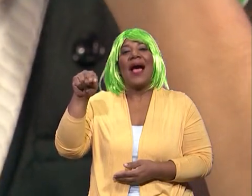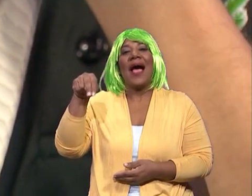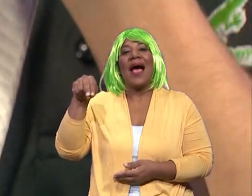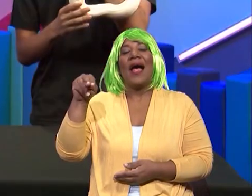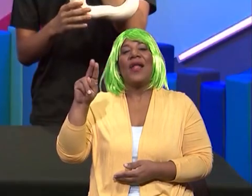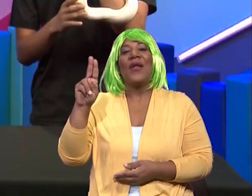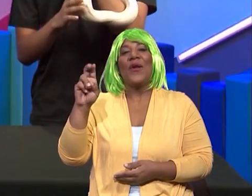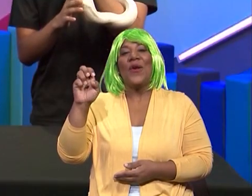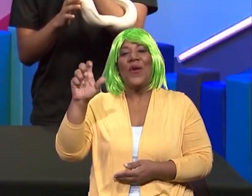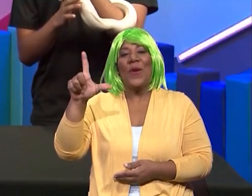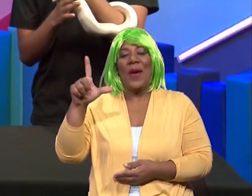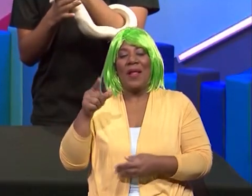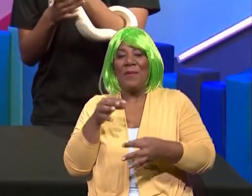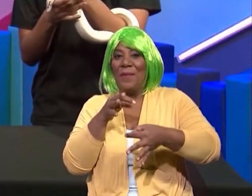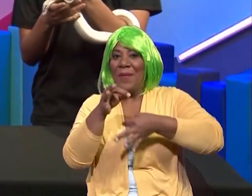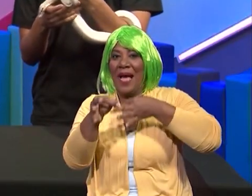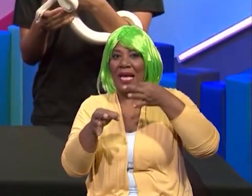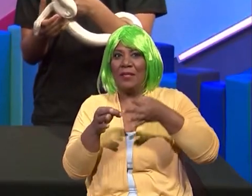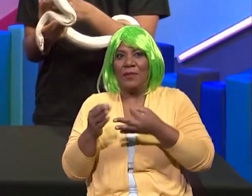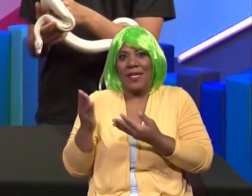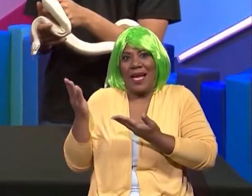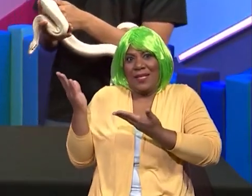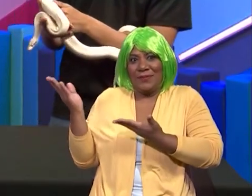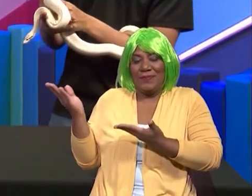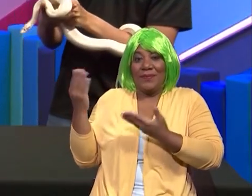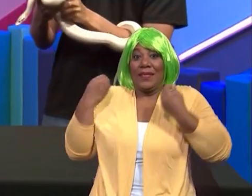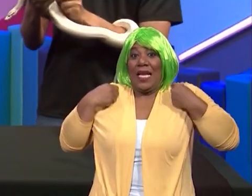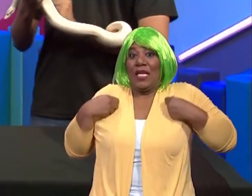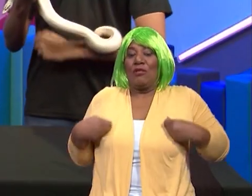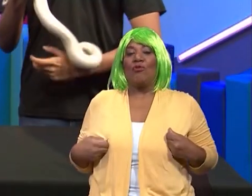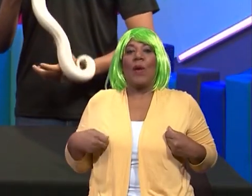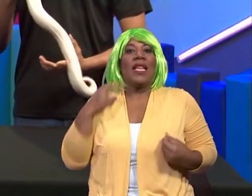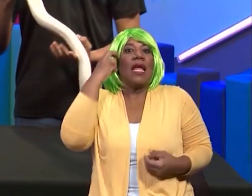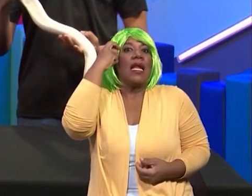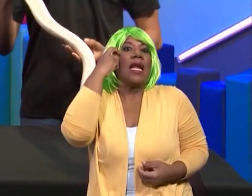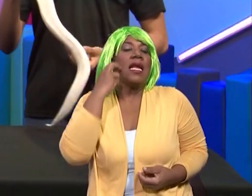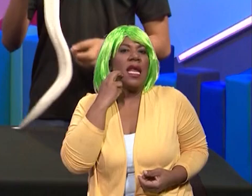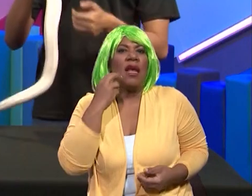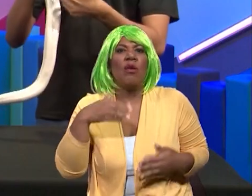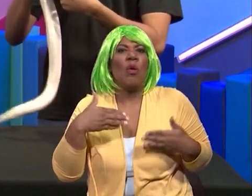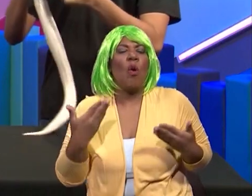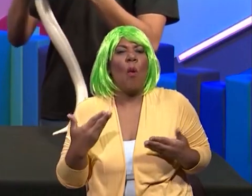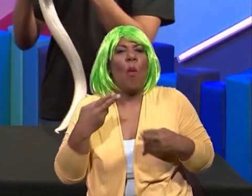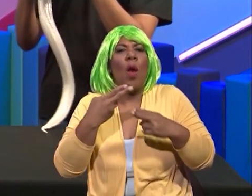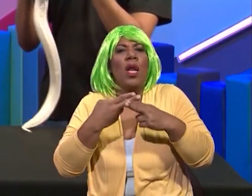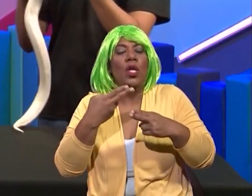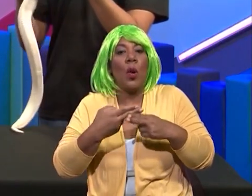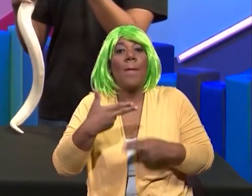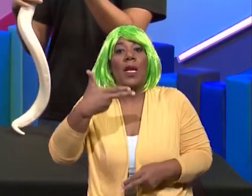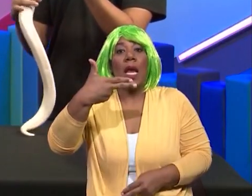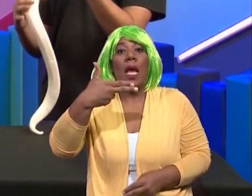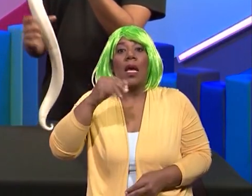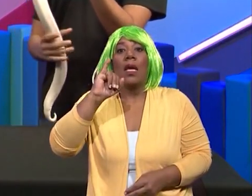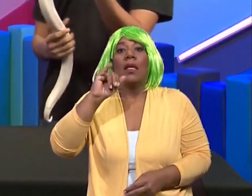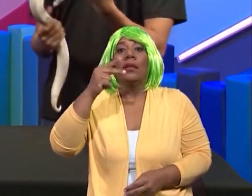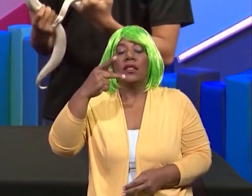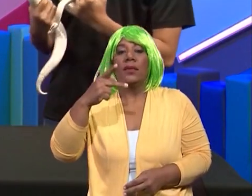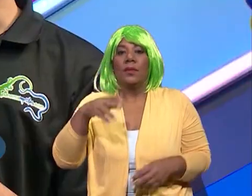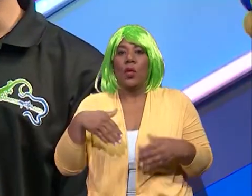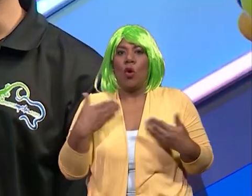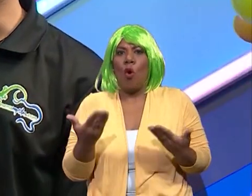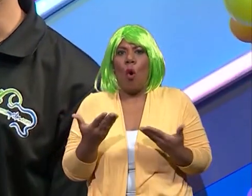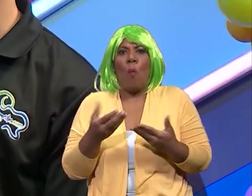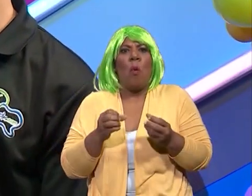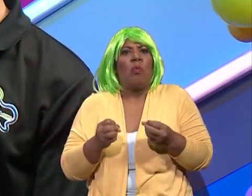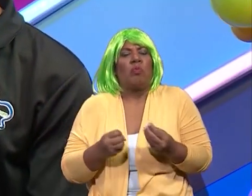sobre esta mascota. A ver, Emmanuel, cuéntame algo sobre Chip. Okay. ¿Cómo se reproduce Chip? Ok,